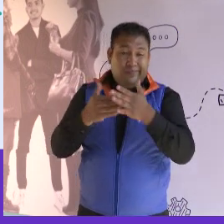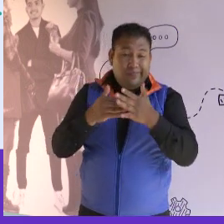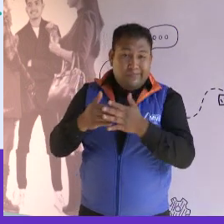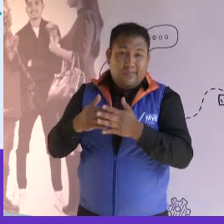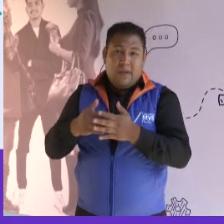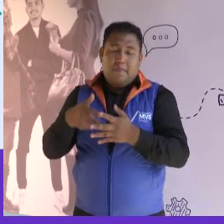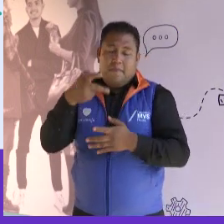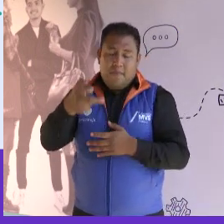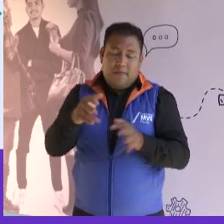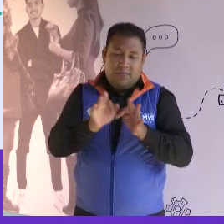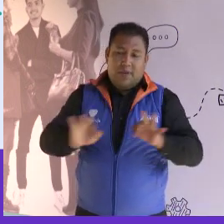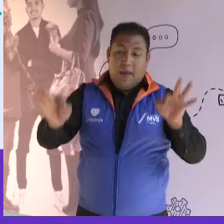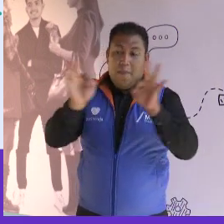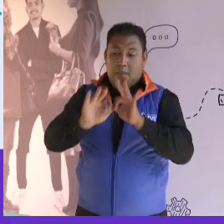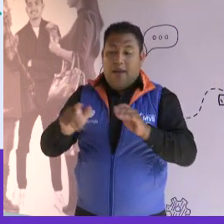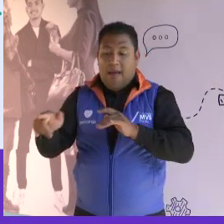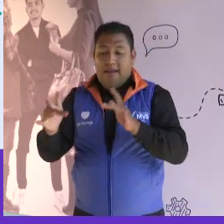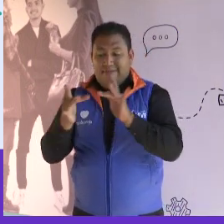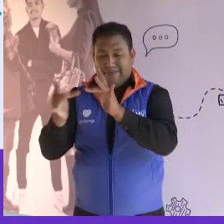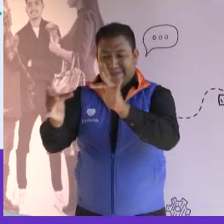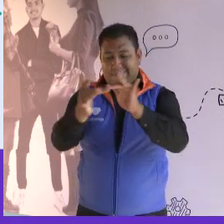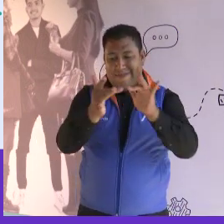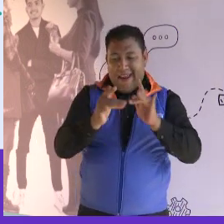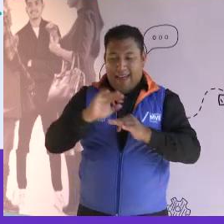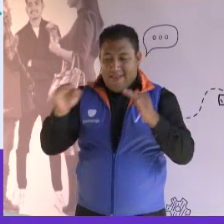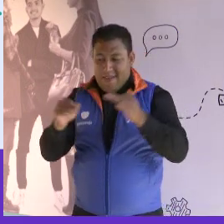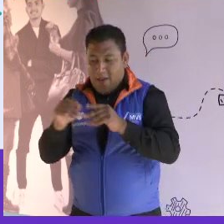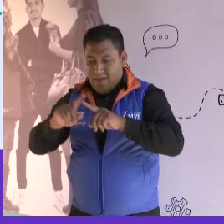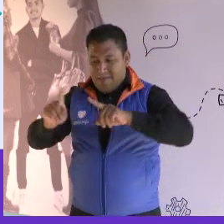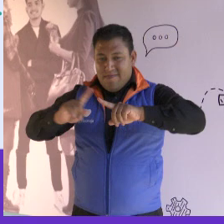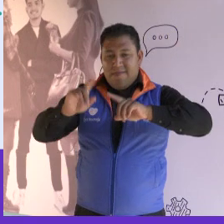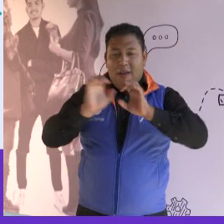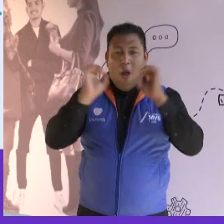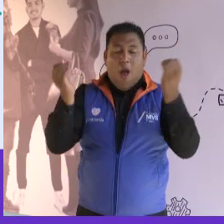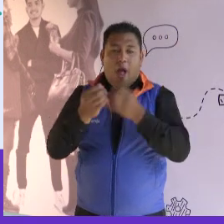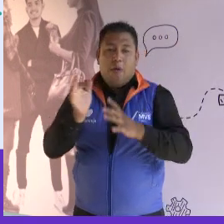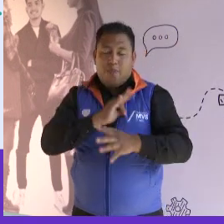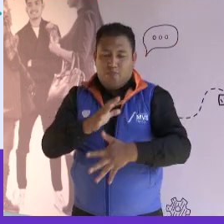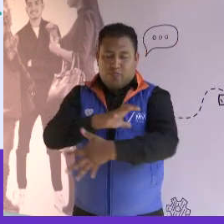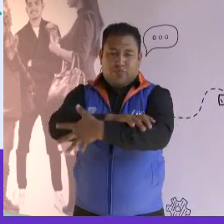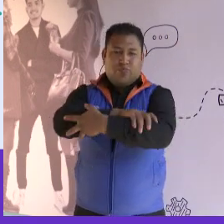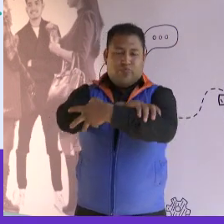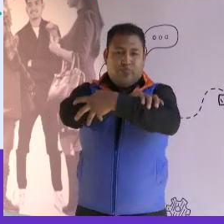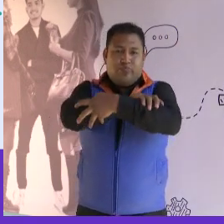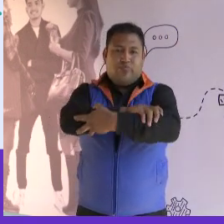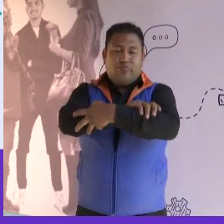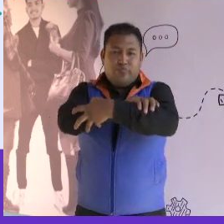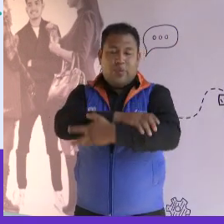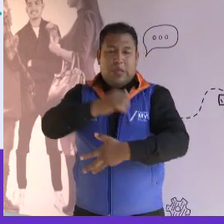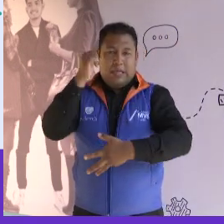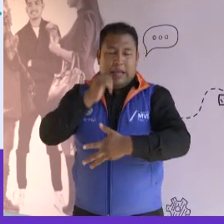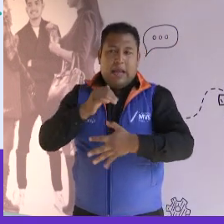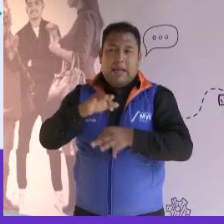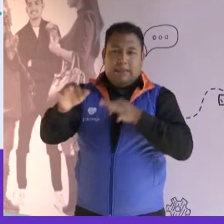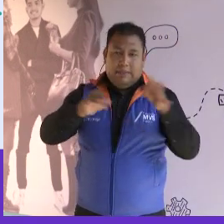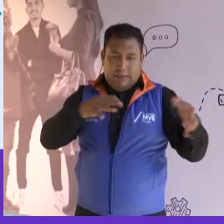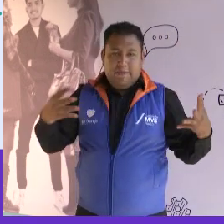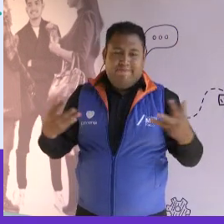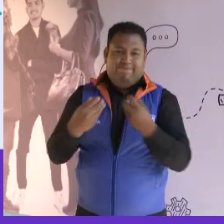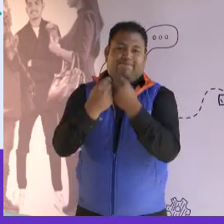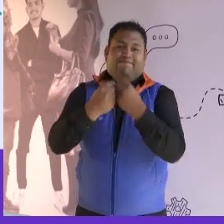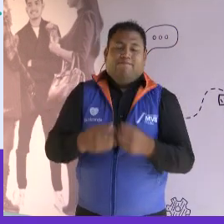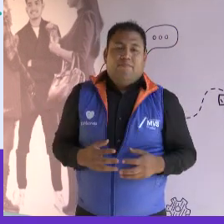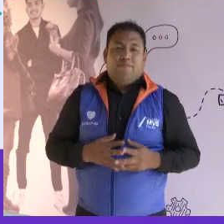las expresiones de solidaridad. También finalmente la identificación de tipos y